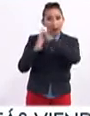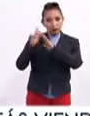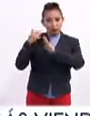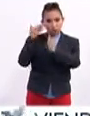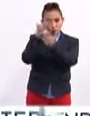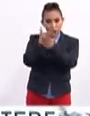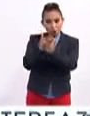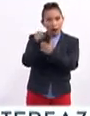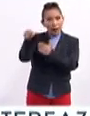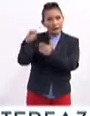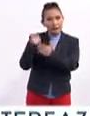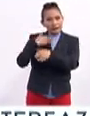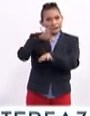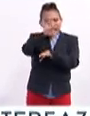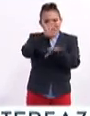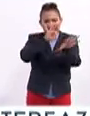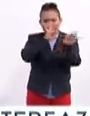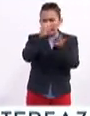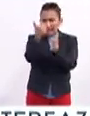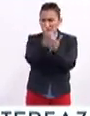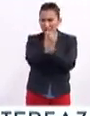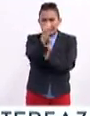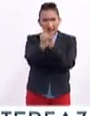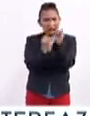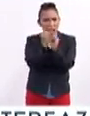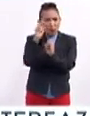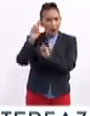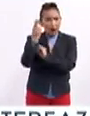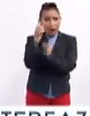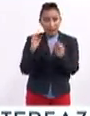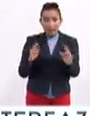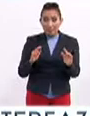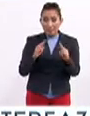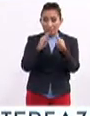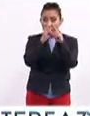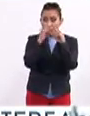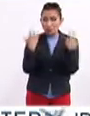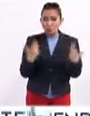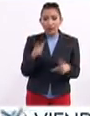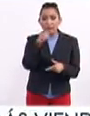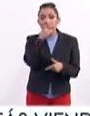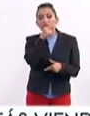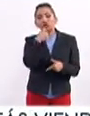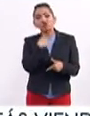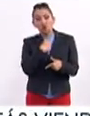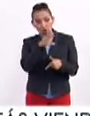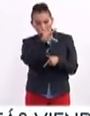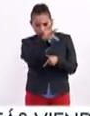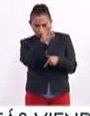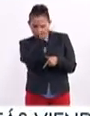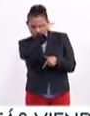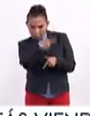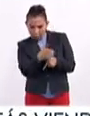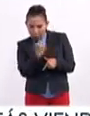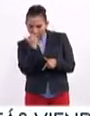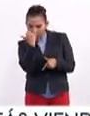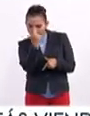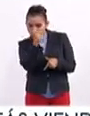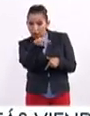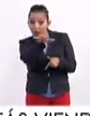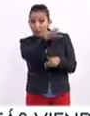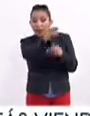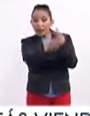tocó llegar. También es un proceso selectivo. La Ciudad Internacional Universitaria de París, lo que dice es, bueno, a ver, yo voy a seleccionar estudiantes del